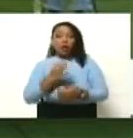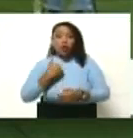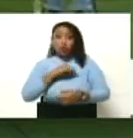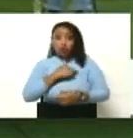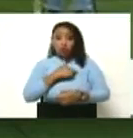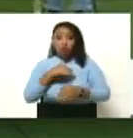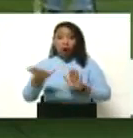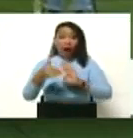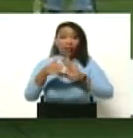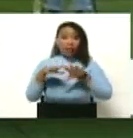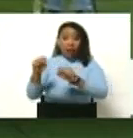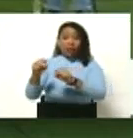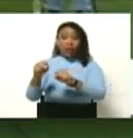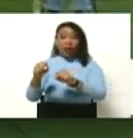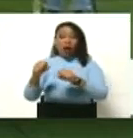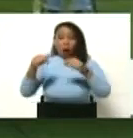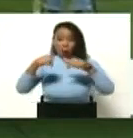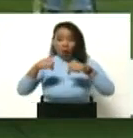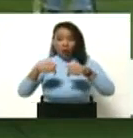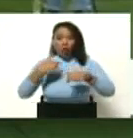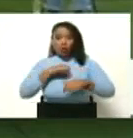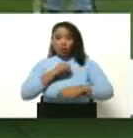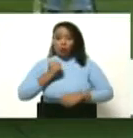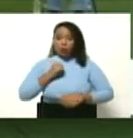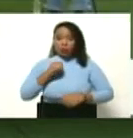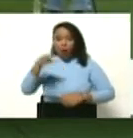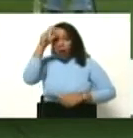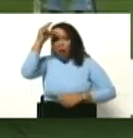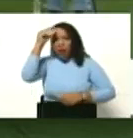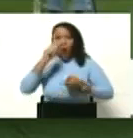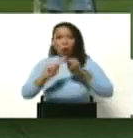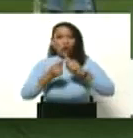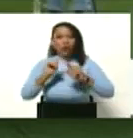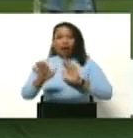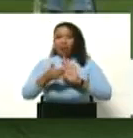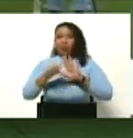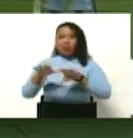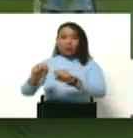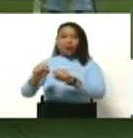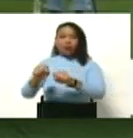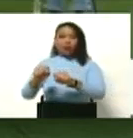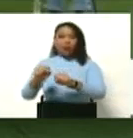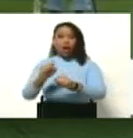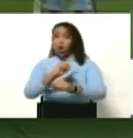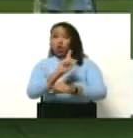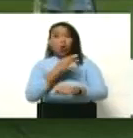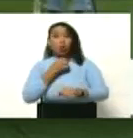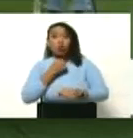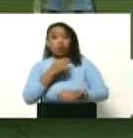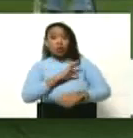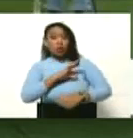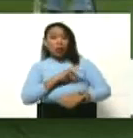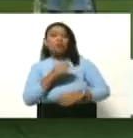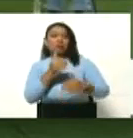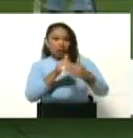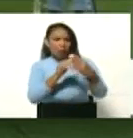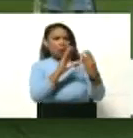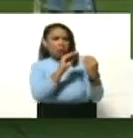absolutamente antiimperialistas. ¿Que hay uno que no les gusta el socialismo? Vamos a hablar, pues. Vamos a